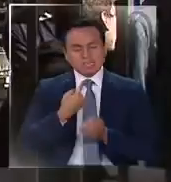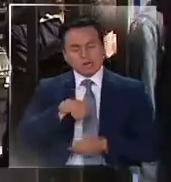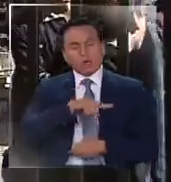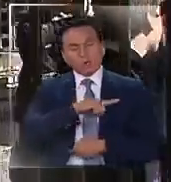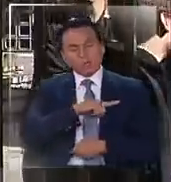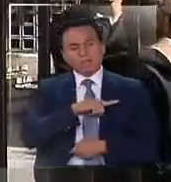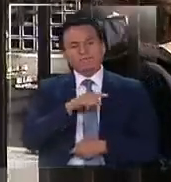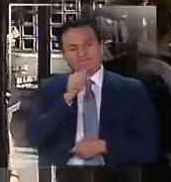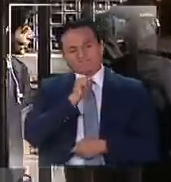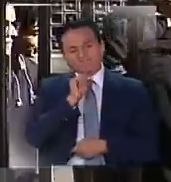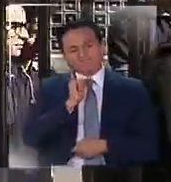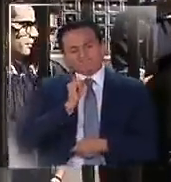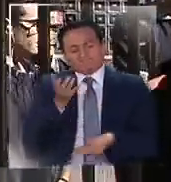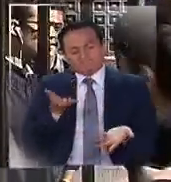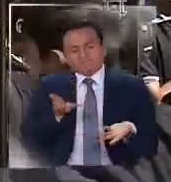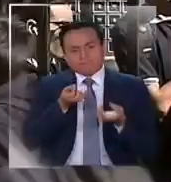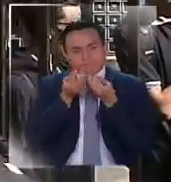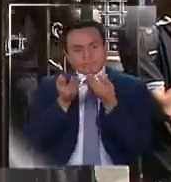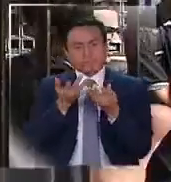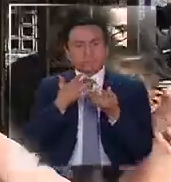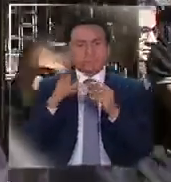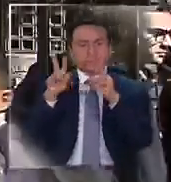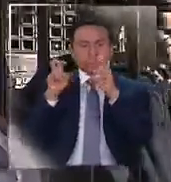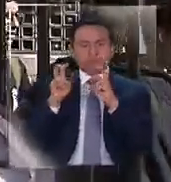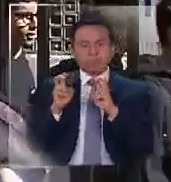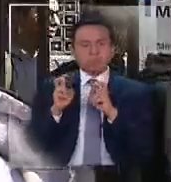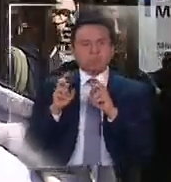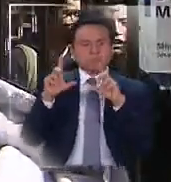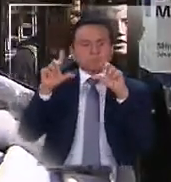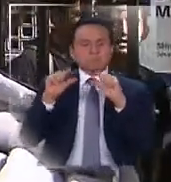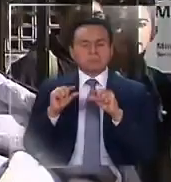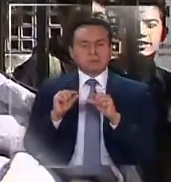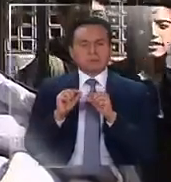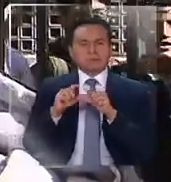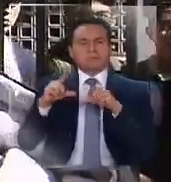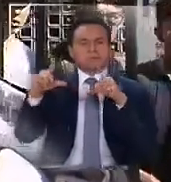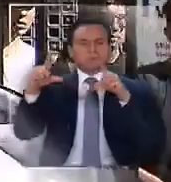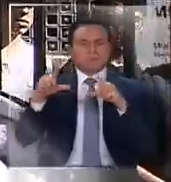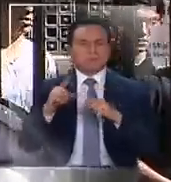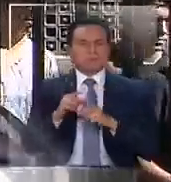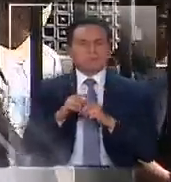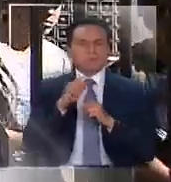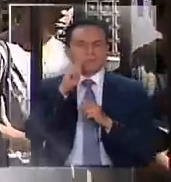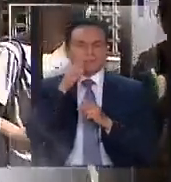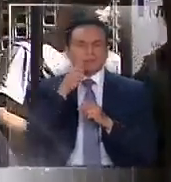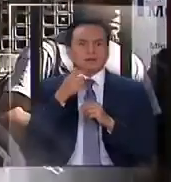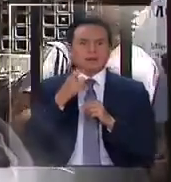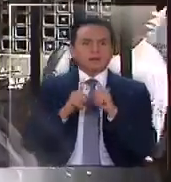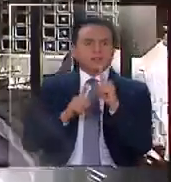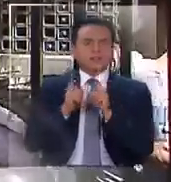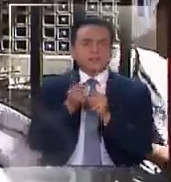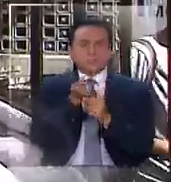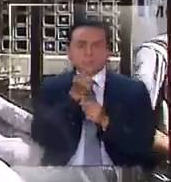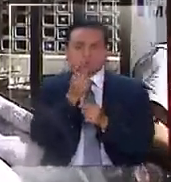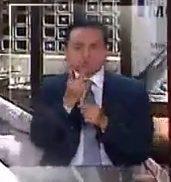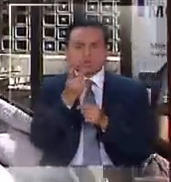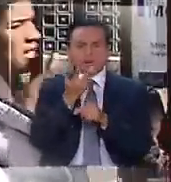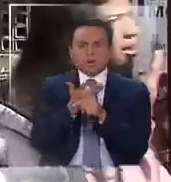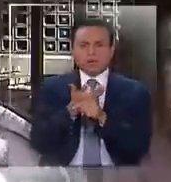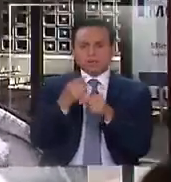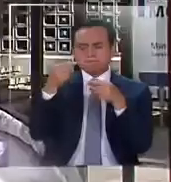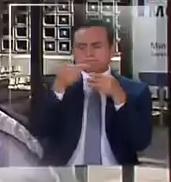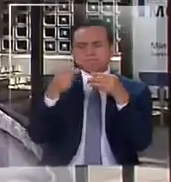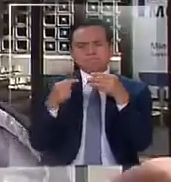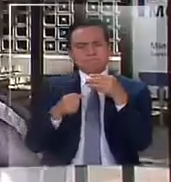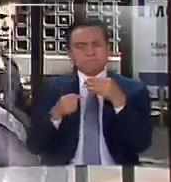de que hemos sido deficientes, en el sentido de que estos casos en vez de ir en disminución, más bien van increciendo. O sea, si bien hay múltiples denuncias de estos casos puntuales, como